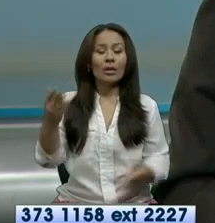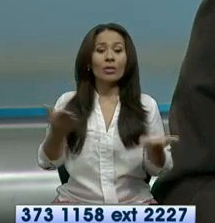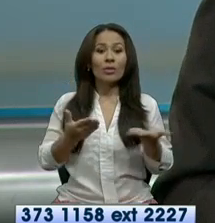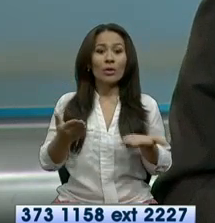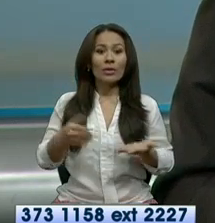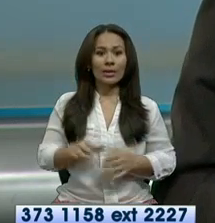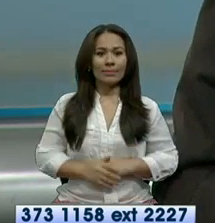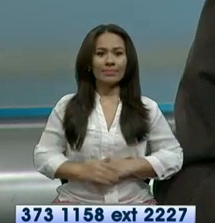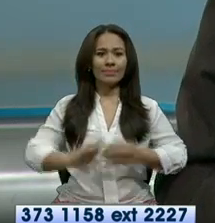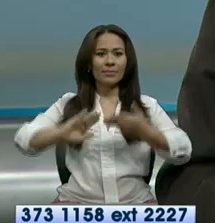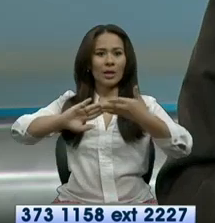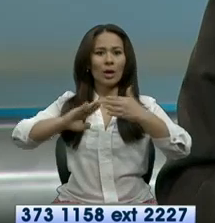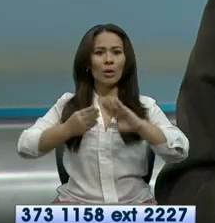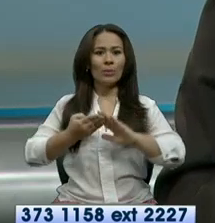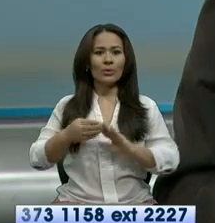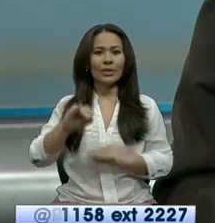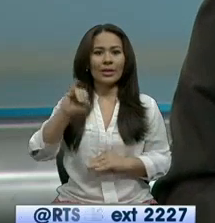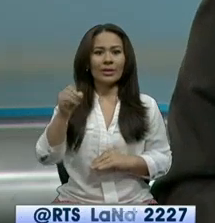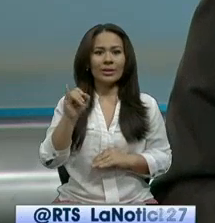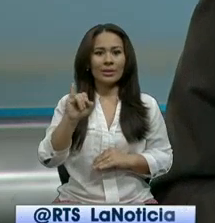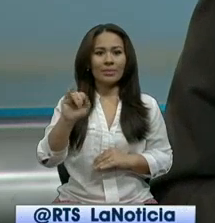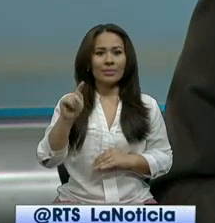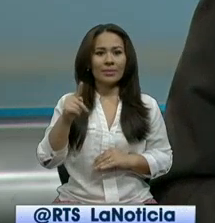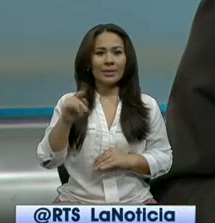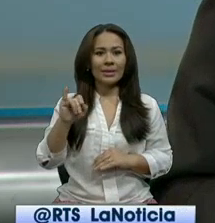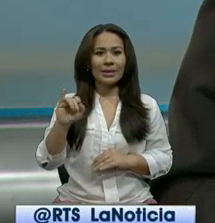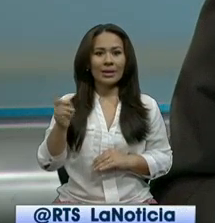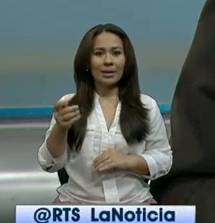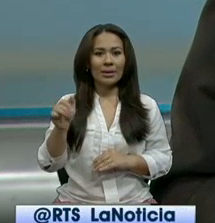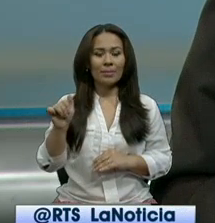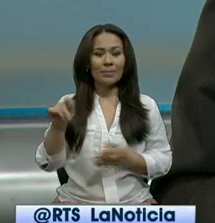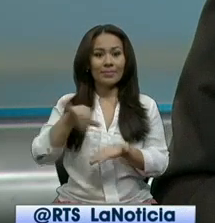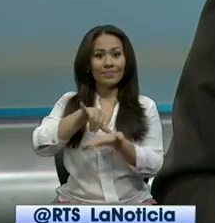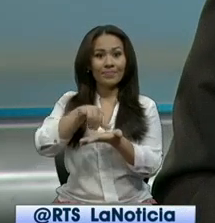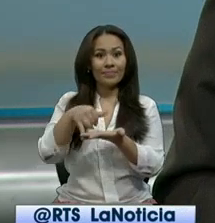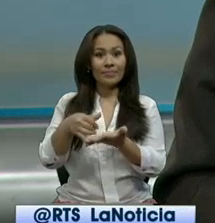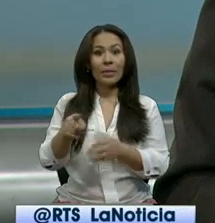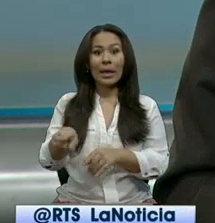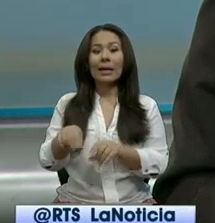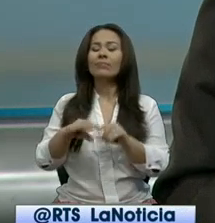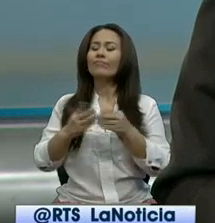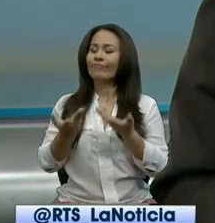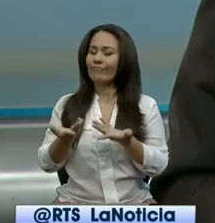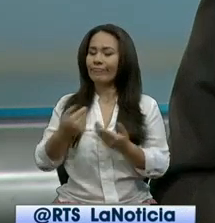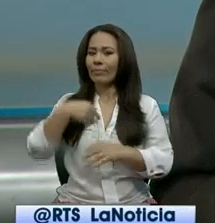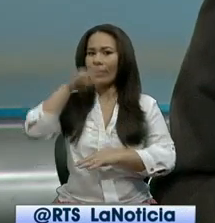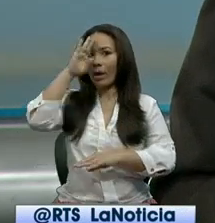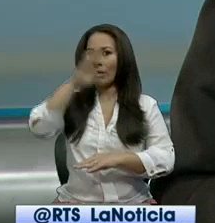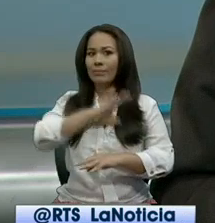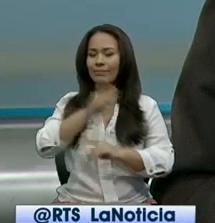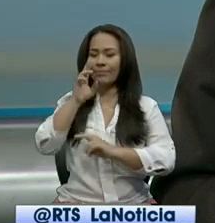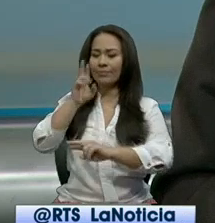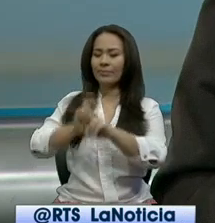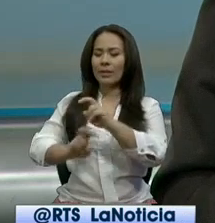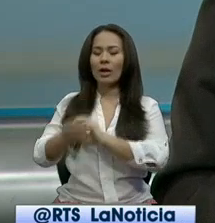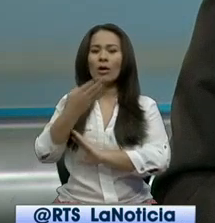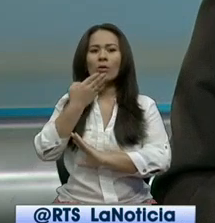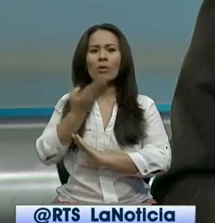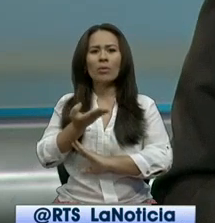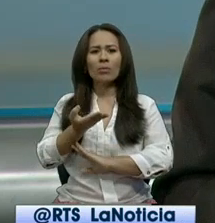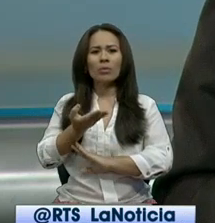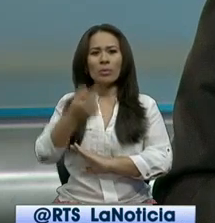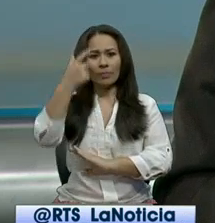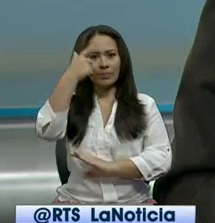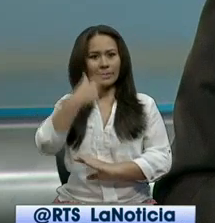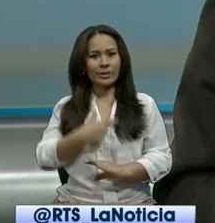la comunidad del cantón Jipijapa en la provincia de Manabí. La policía y la fiscalía realizan las investigaciones para lograr la